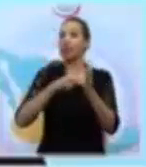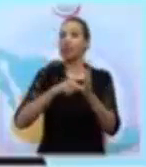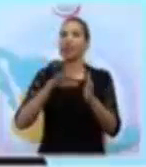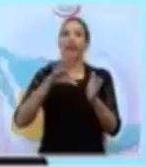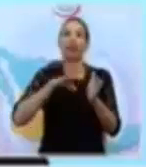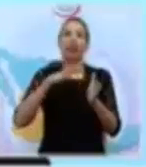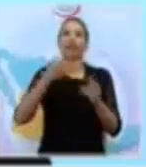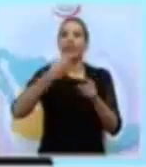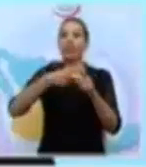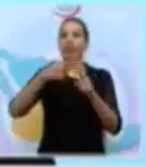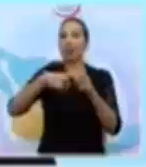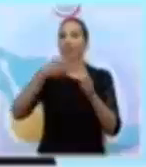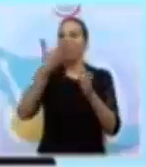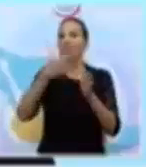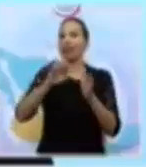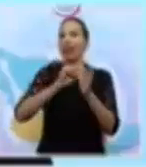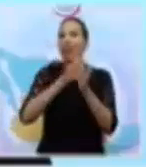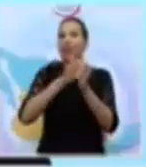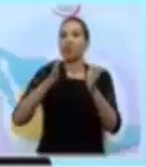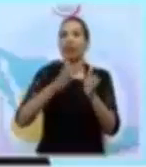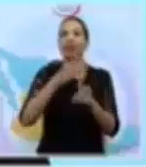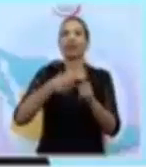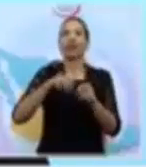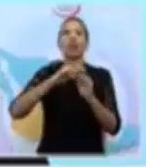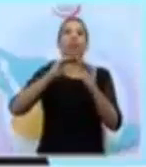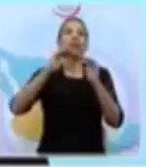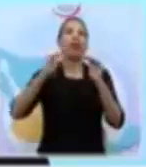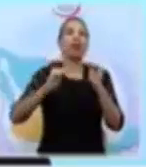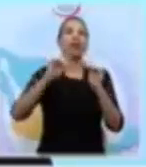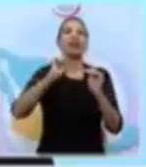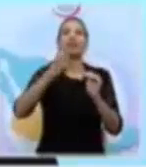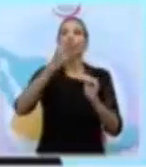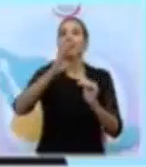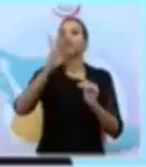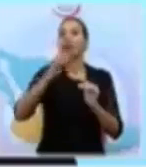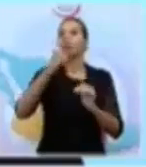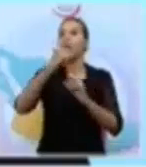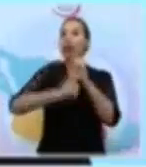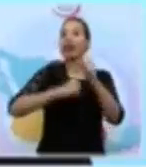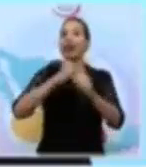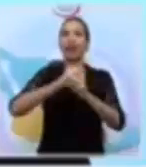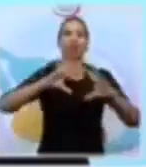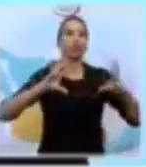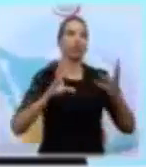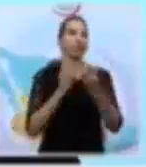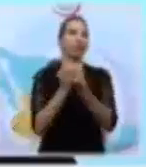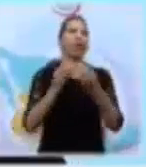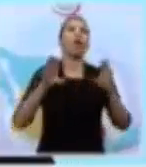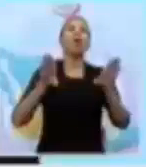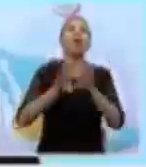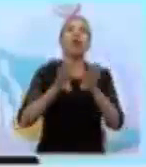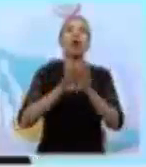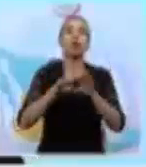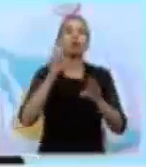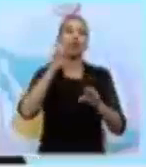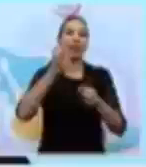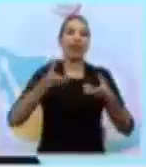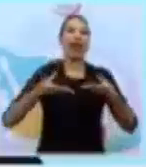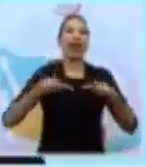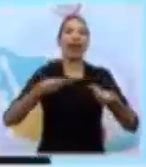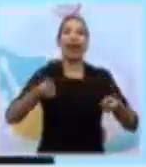pico años, ha sido menor que 2% al año. ¿Y cómo se manifiesta el